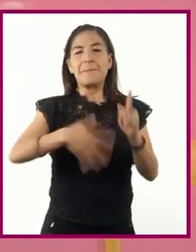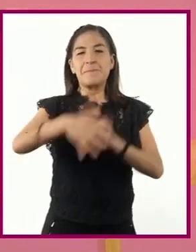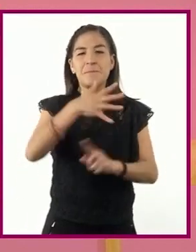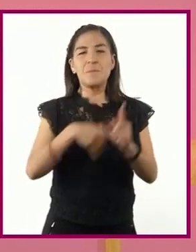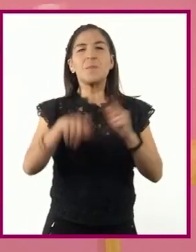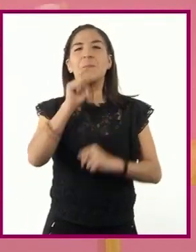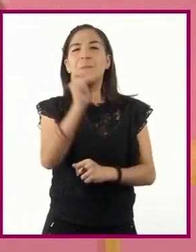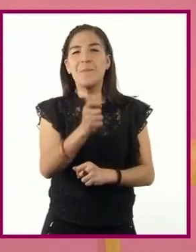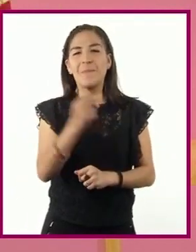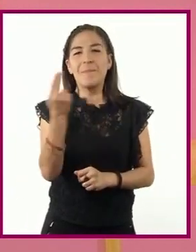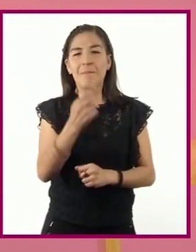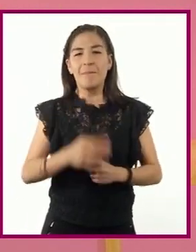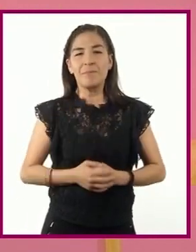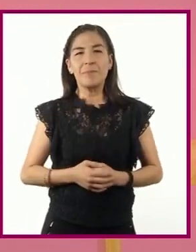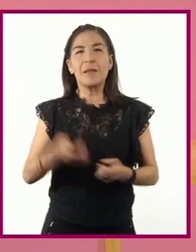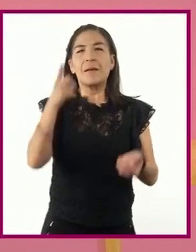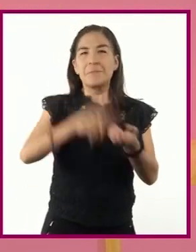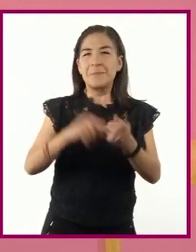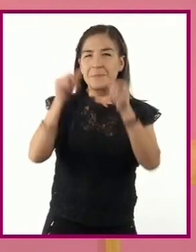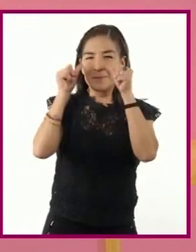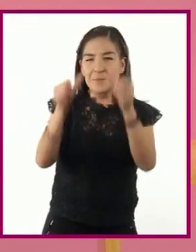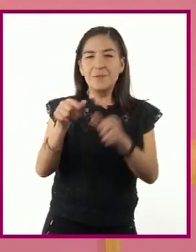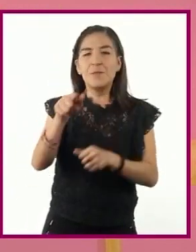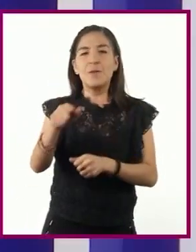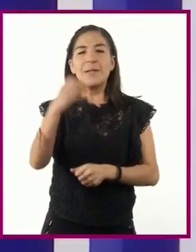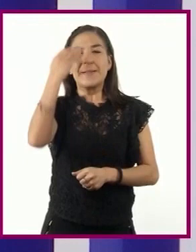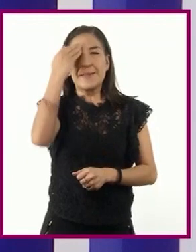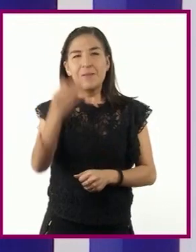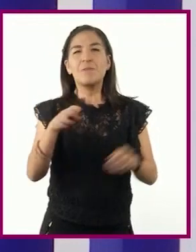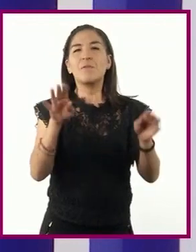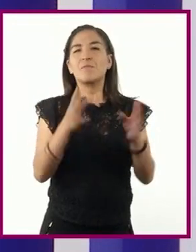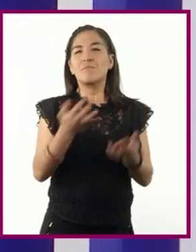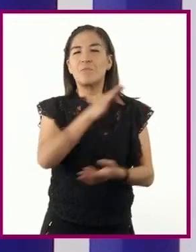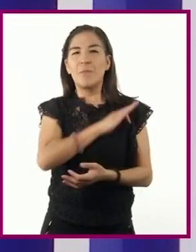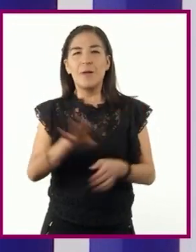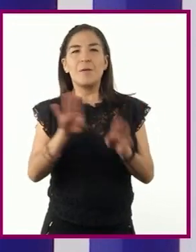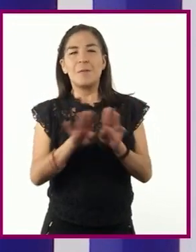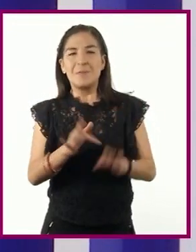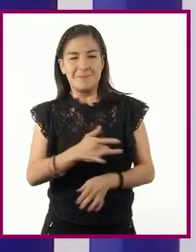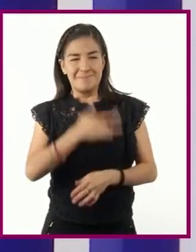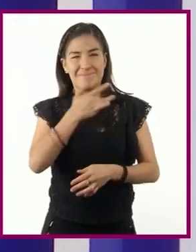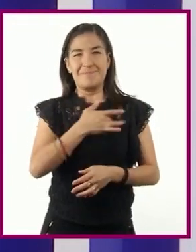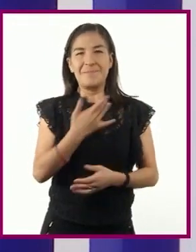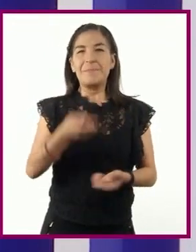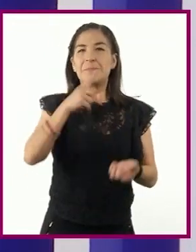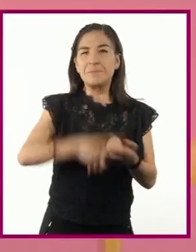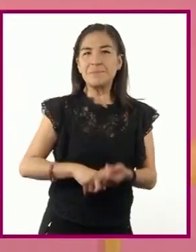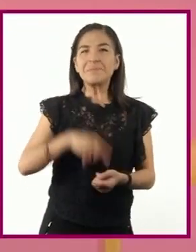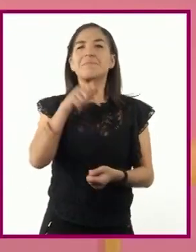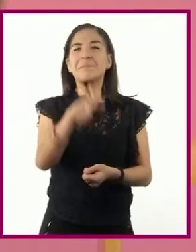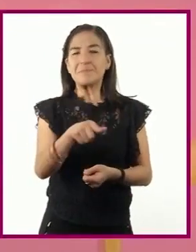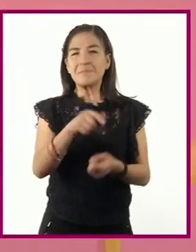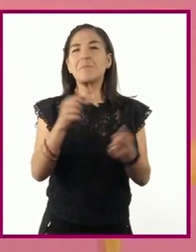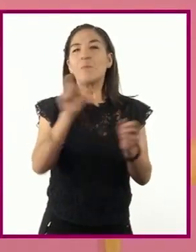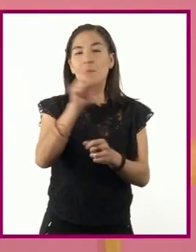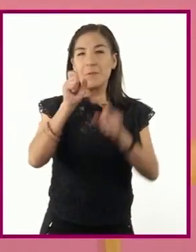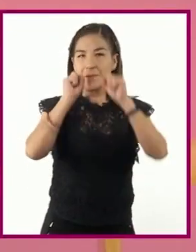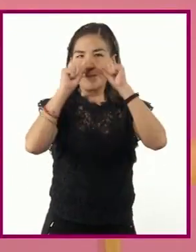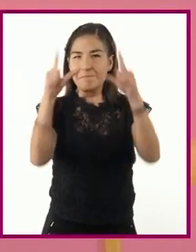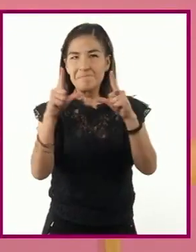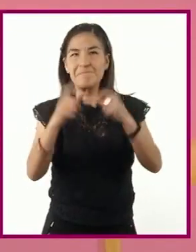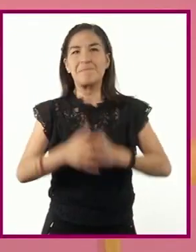Solo es cuestión de estar atentos a esos momentos donde podemos expresarla y puede surgir cuando